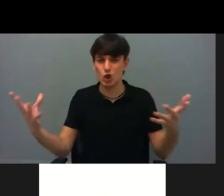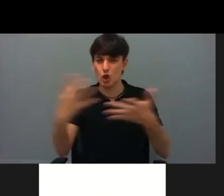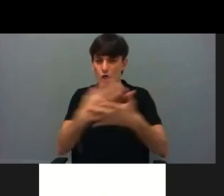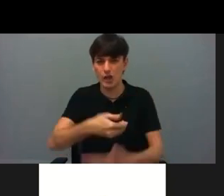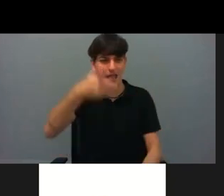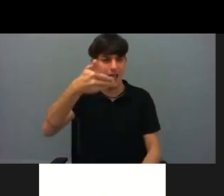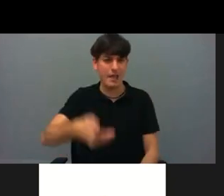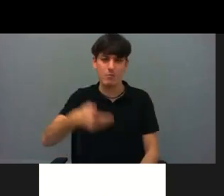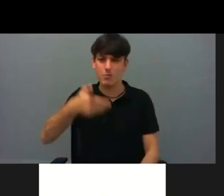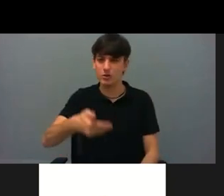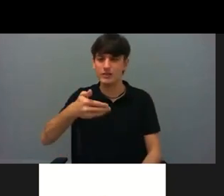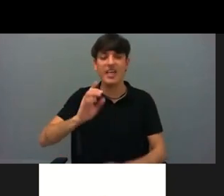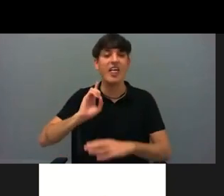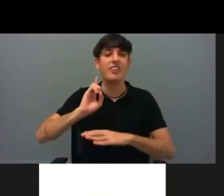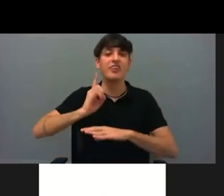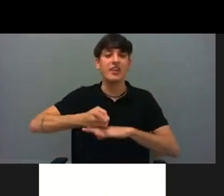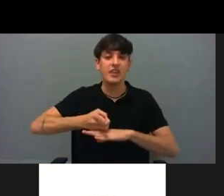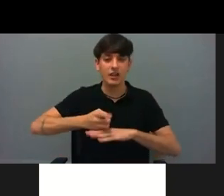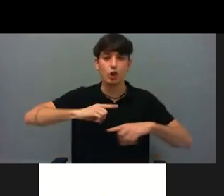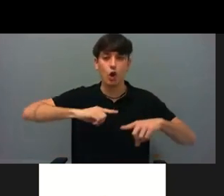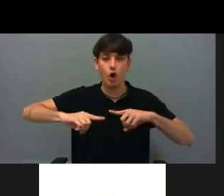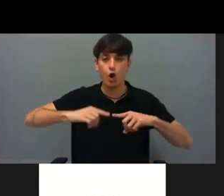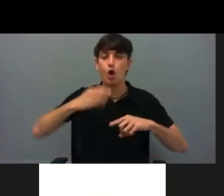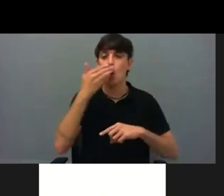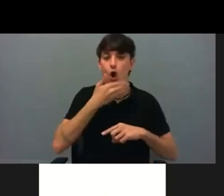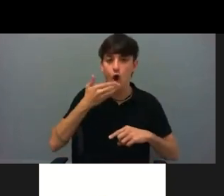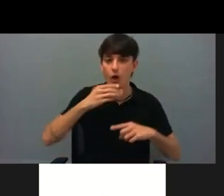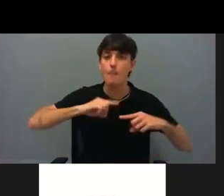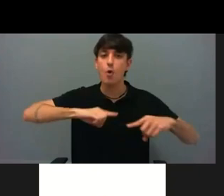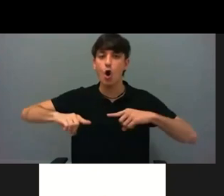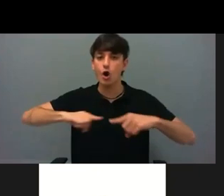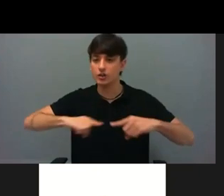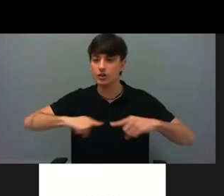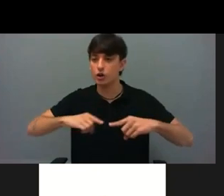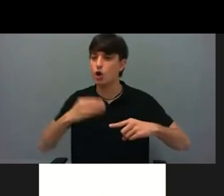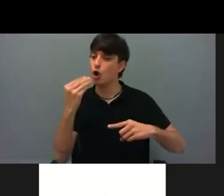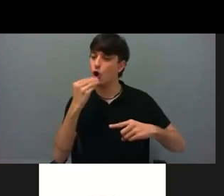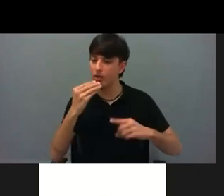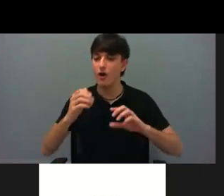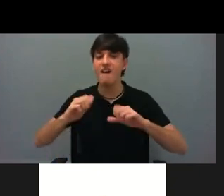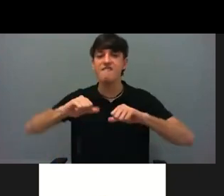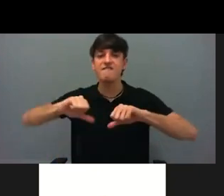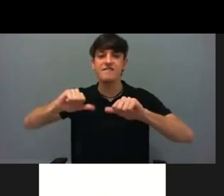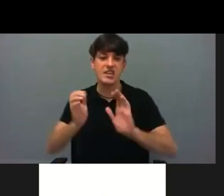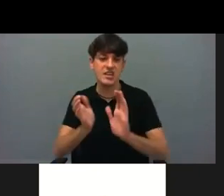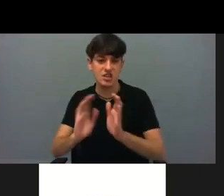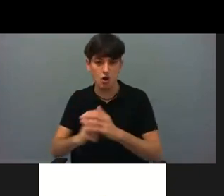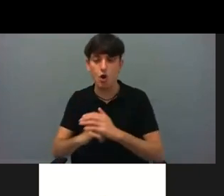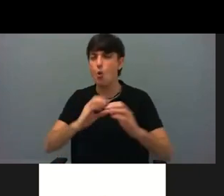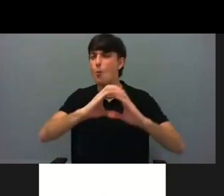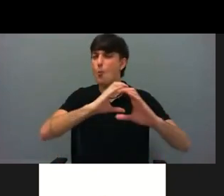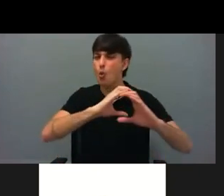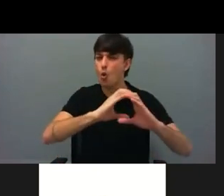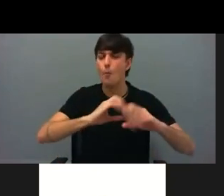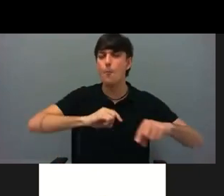mí, directores del cole, profesores, monitores del comedor, fisios, monitores del bus, limpiadoras,